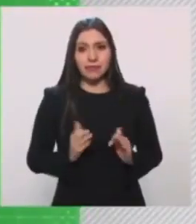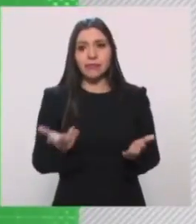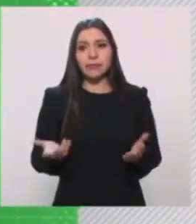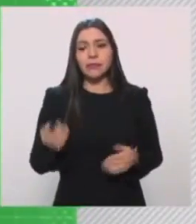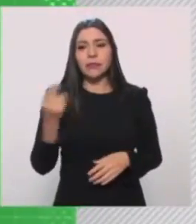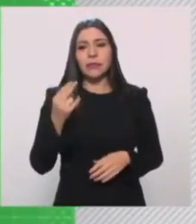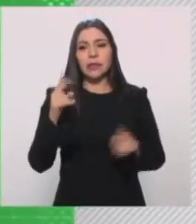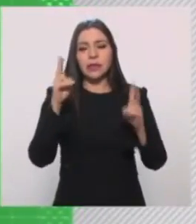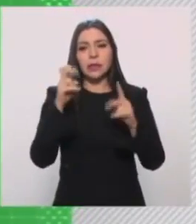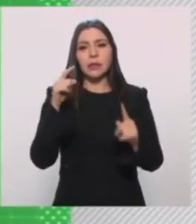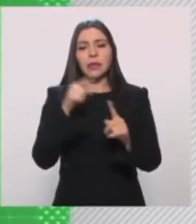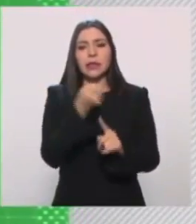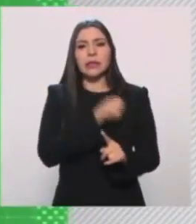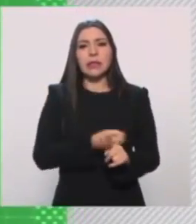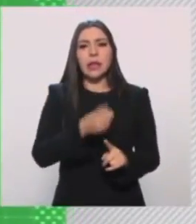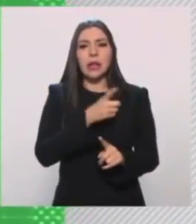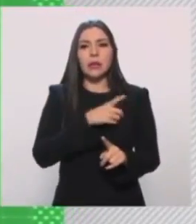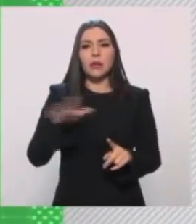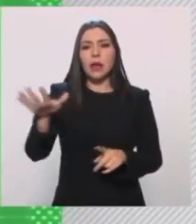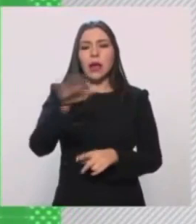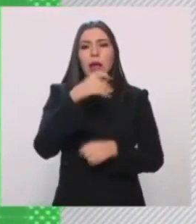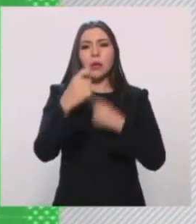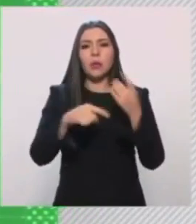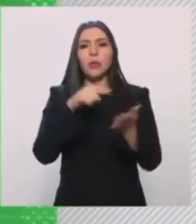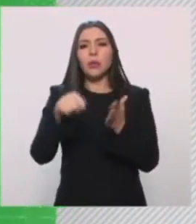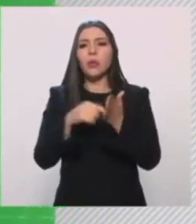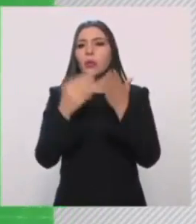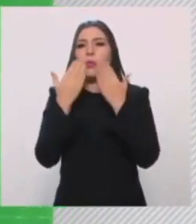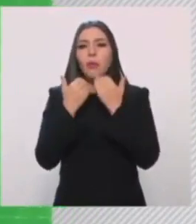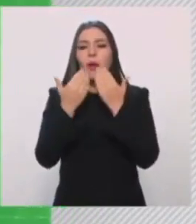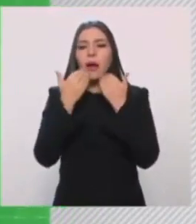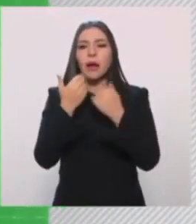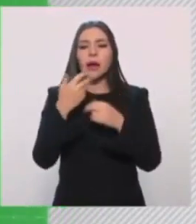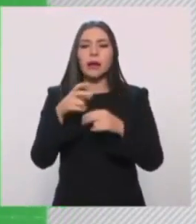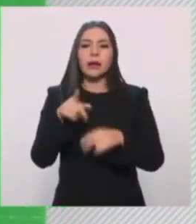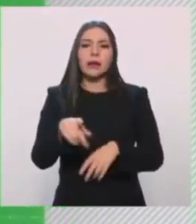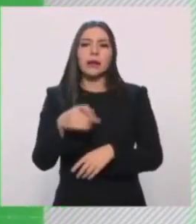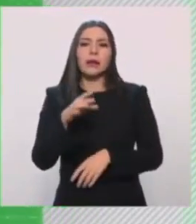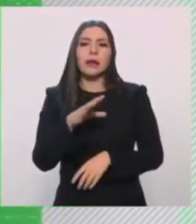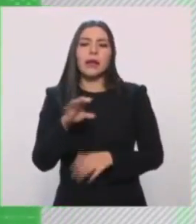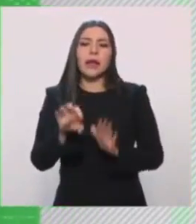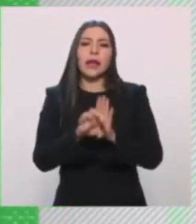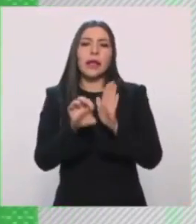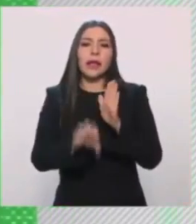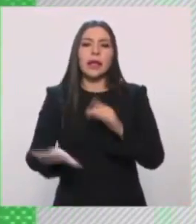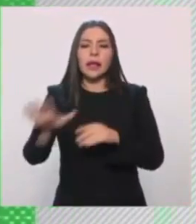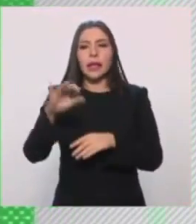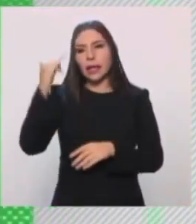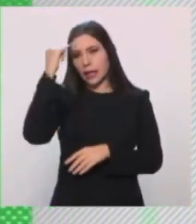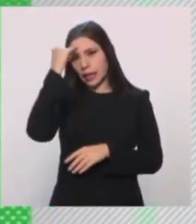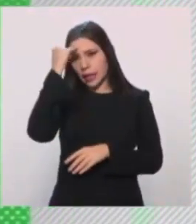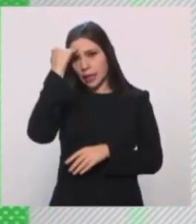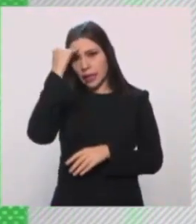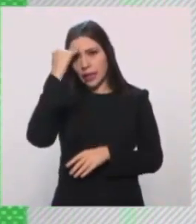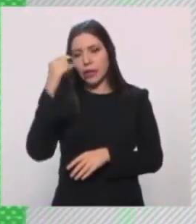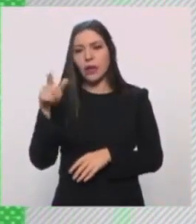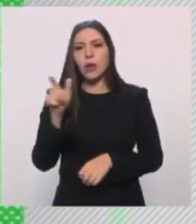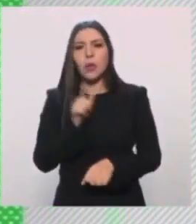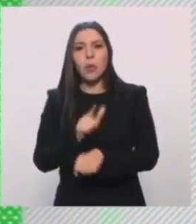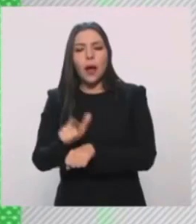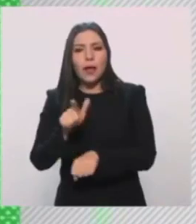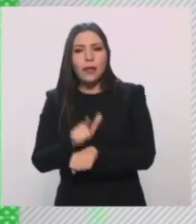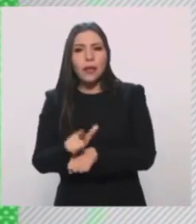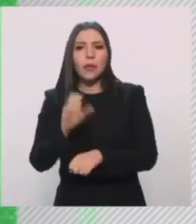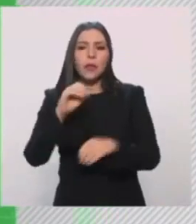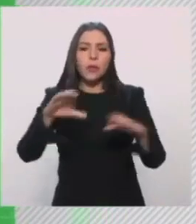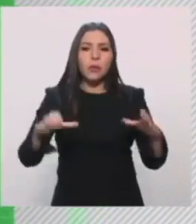salud pública en las regiones del país en donde carecen de estos servicios, como por ejemplo en la India, algunas cifras acá en Guatemala, en comunidades